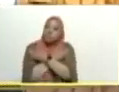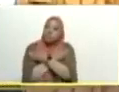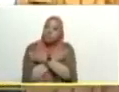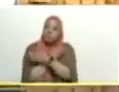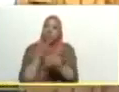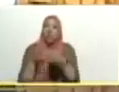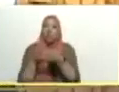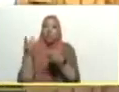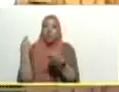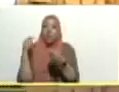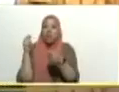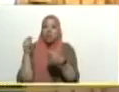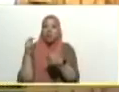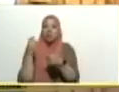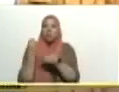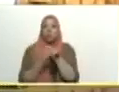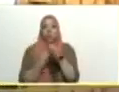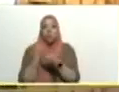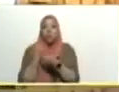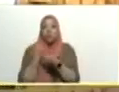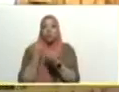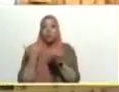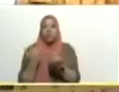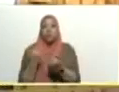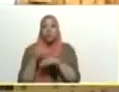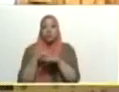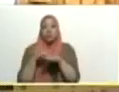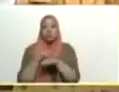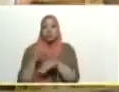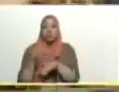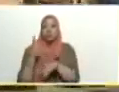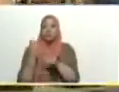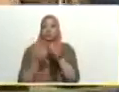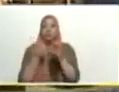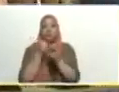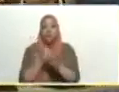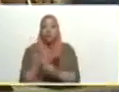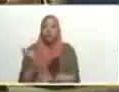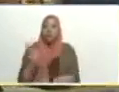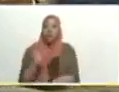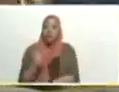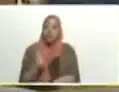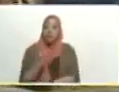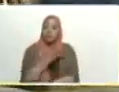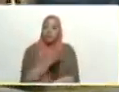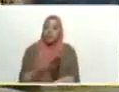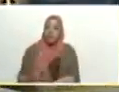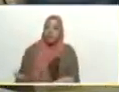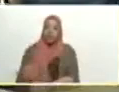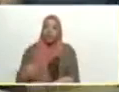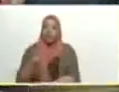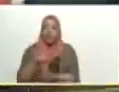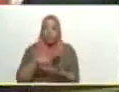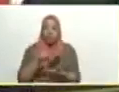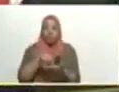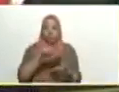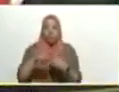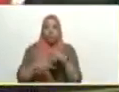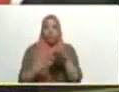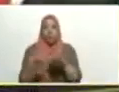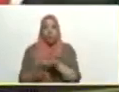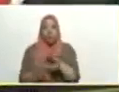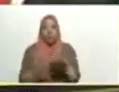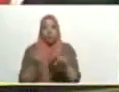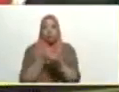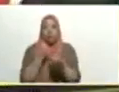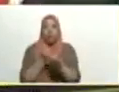delegaciones. Sigamos marchando. Y dígale al primer ministro que lo espero en Caracas para que sigamos firmando los proyectos de futuro.